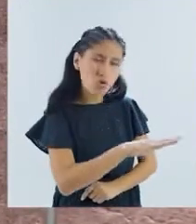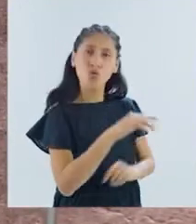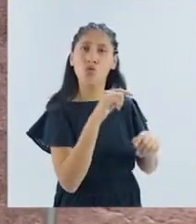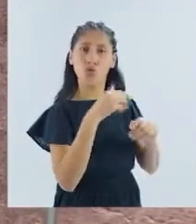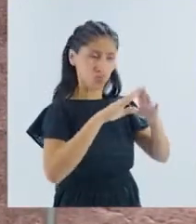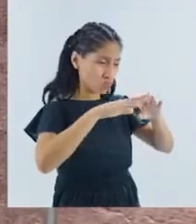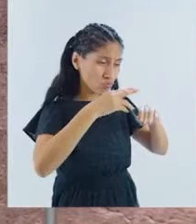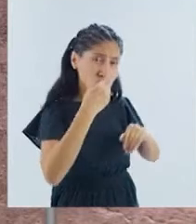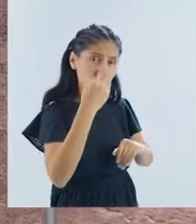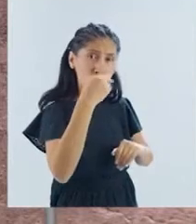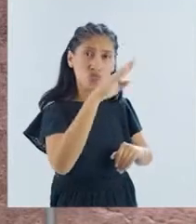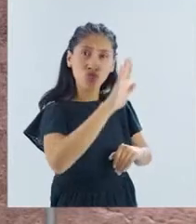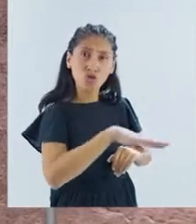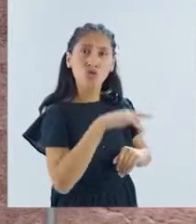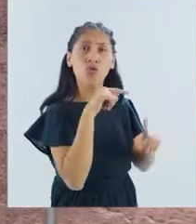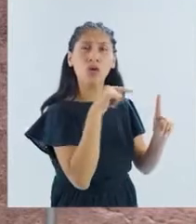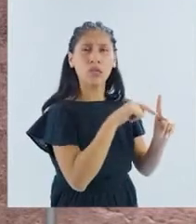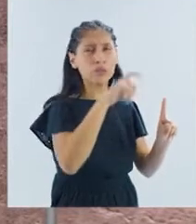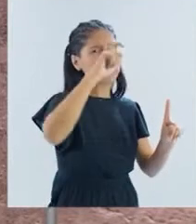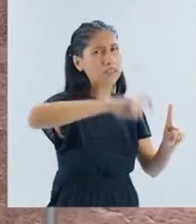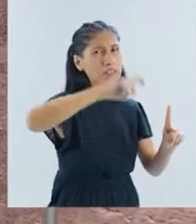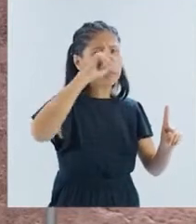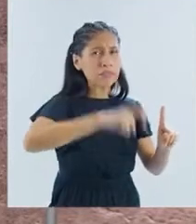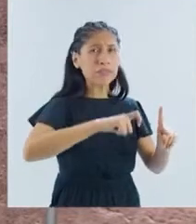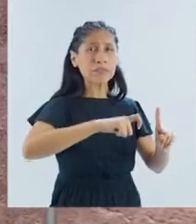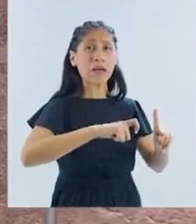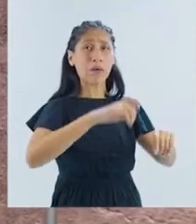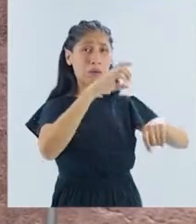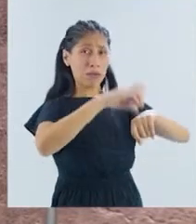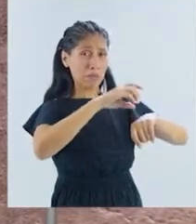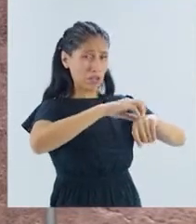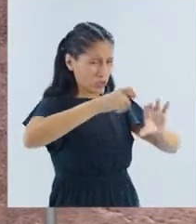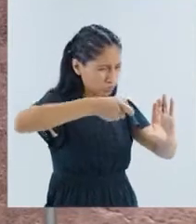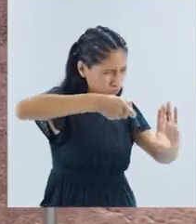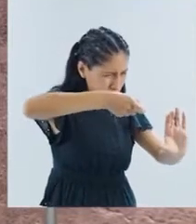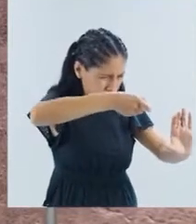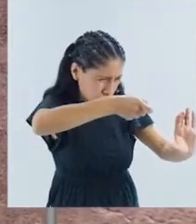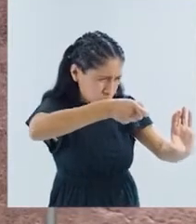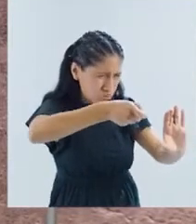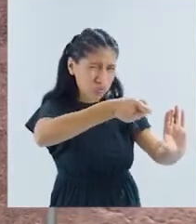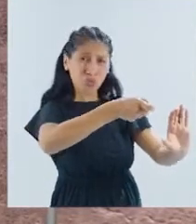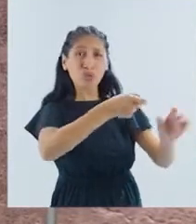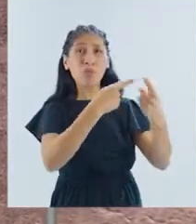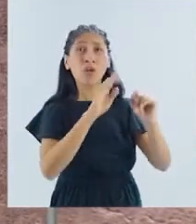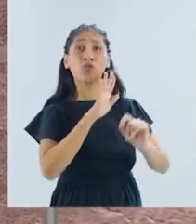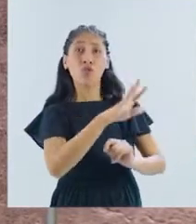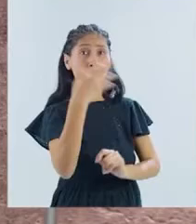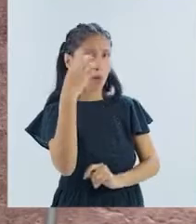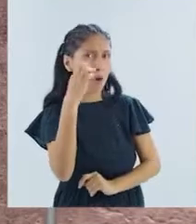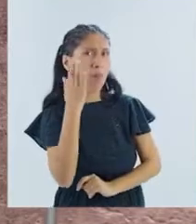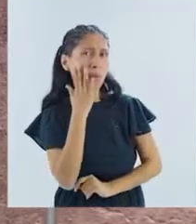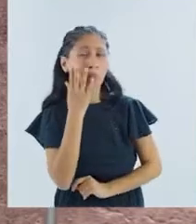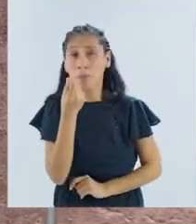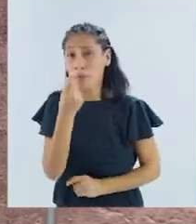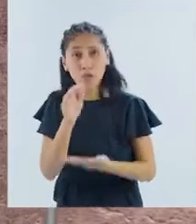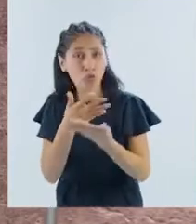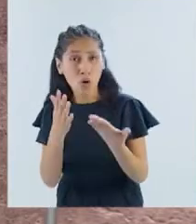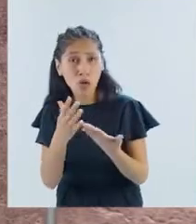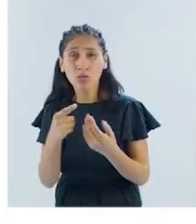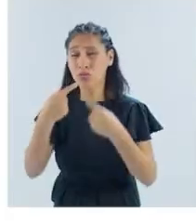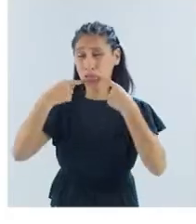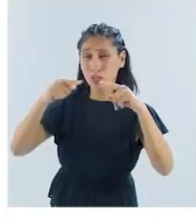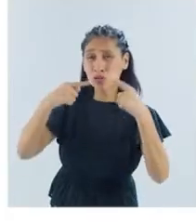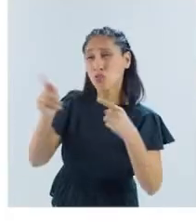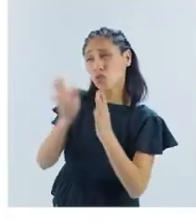necesitaba ser operado fuera de nuestro país y sus padres pedían ayuda. Se mostró en la pantalla un número de cuenta para brindarles